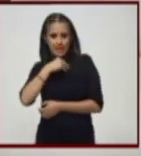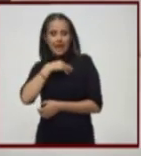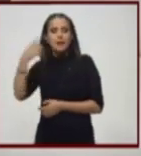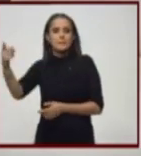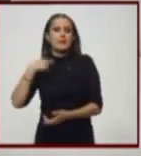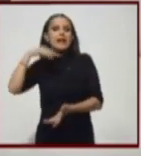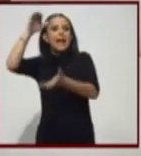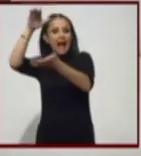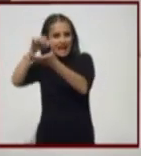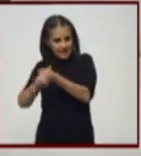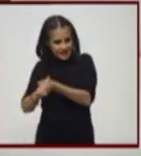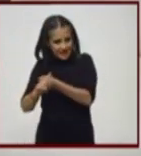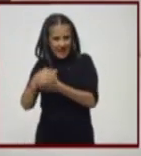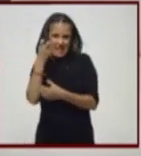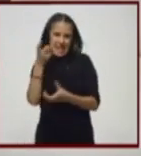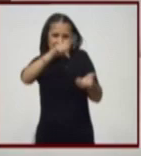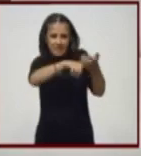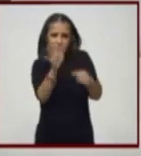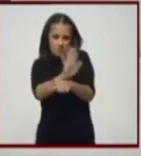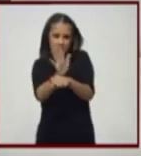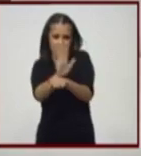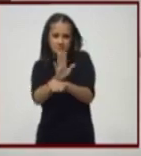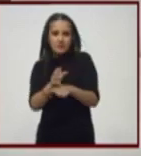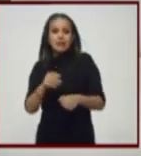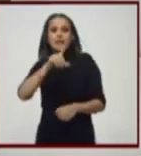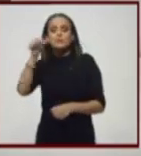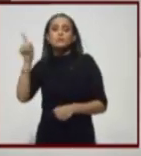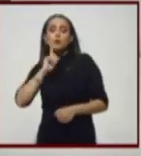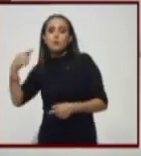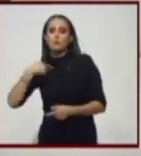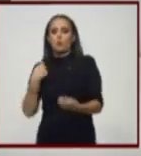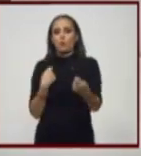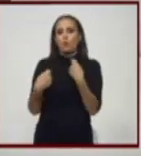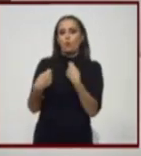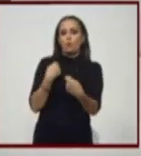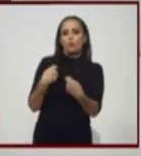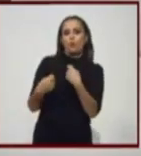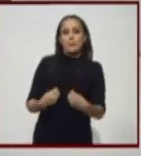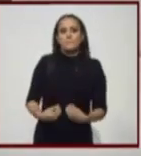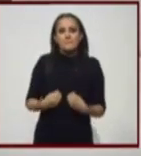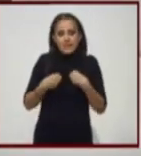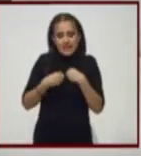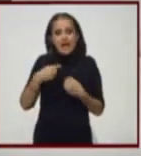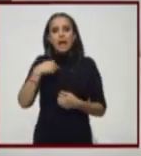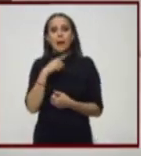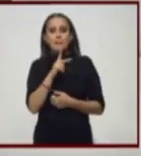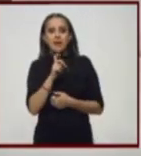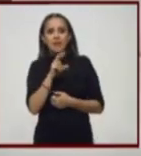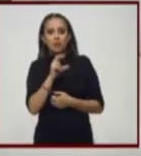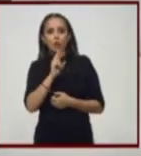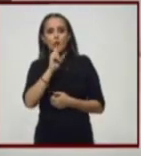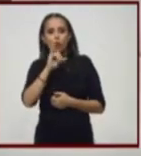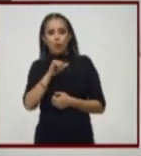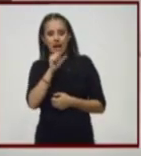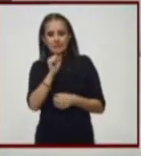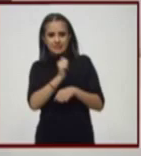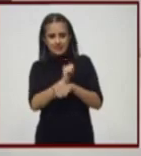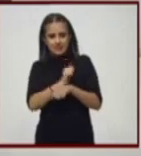una mujer que posterga controlando mi vida es un personaje el de pedro rojas sumamente